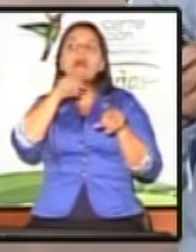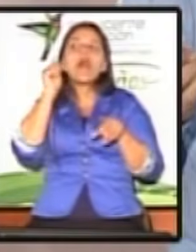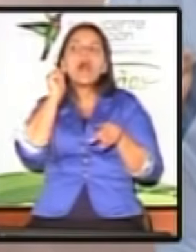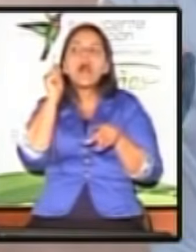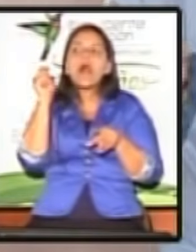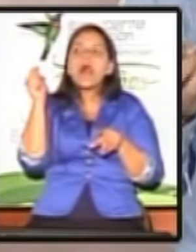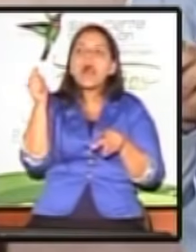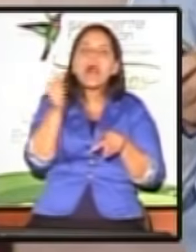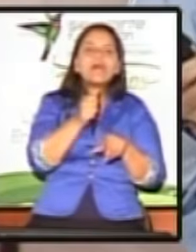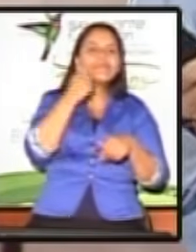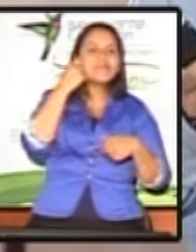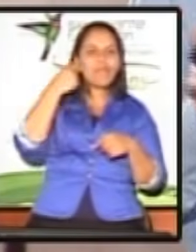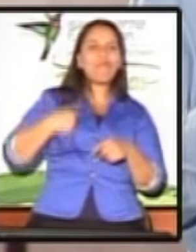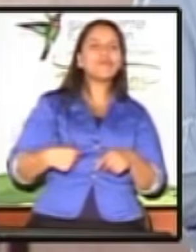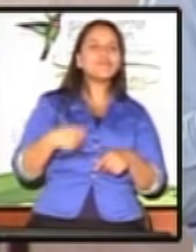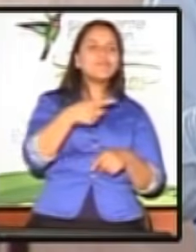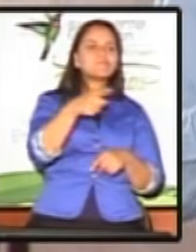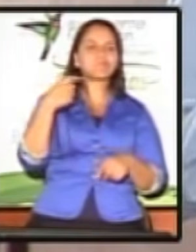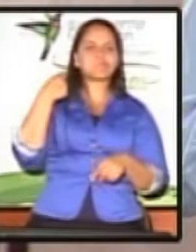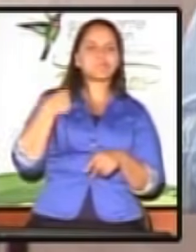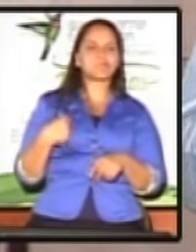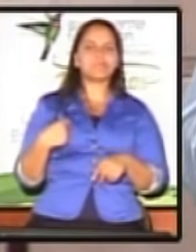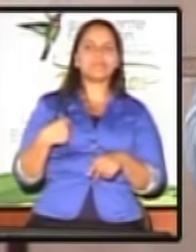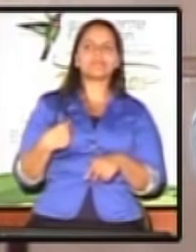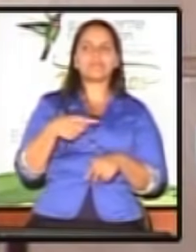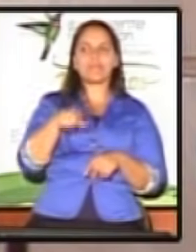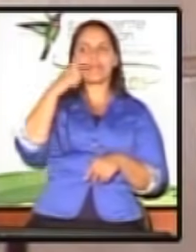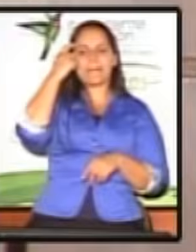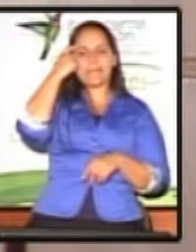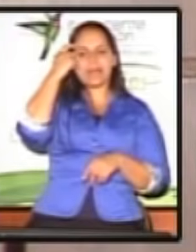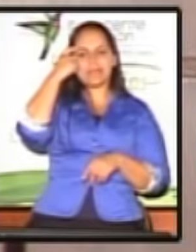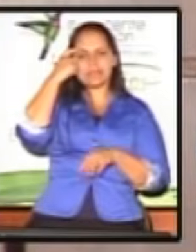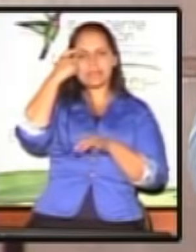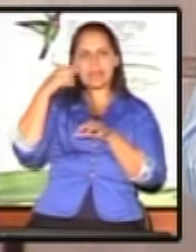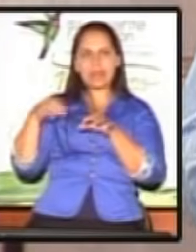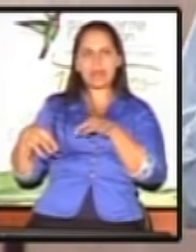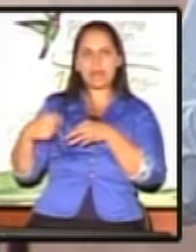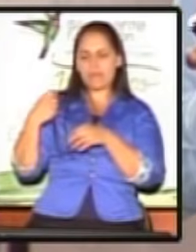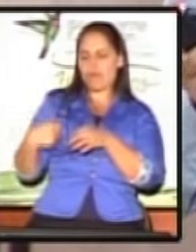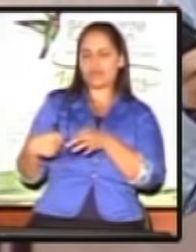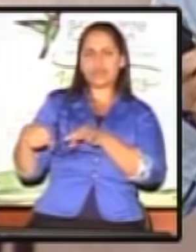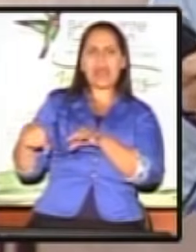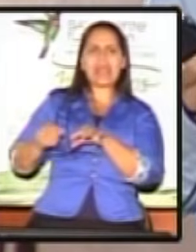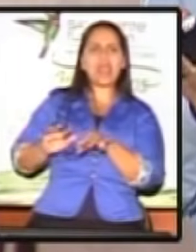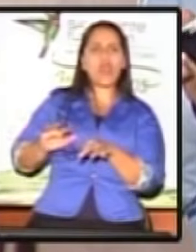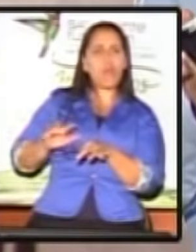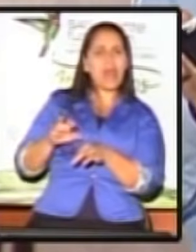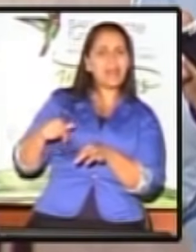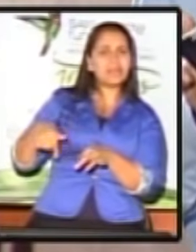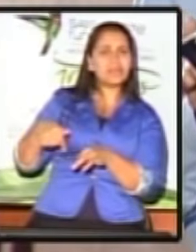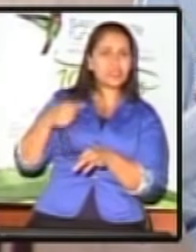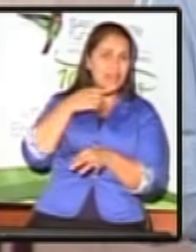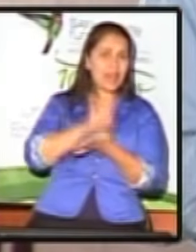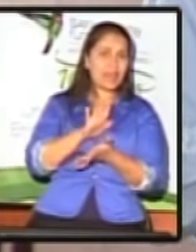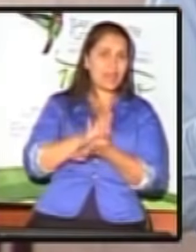tienen carteras o bolsos, que yo les dijera en este momento que tienen un escorpión o una cucaracha en el bolso, no estarían muy